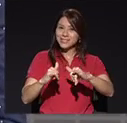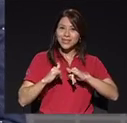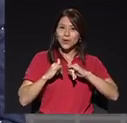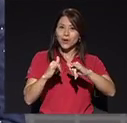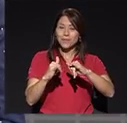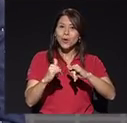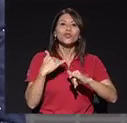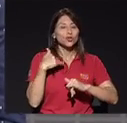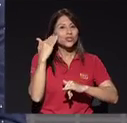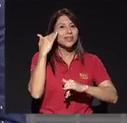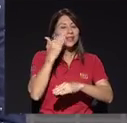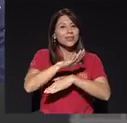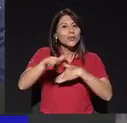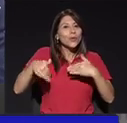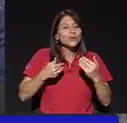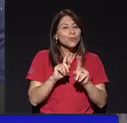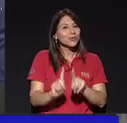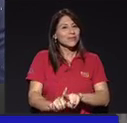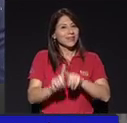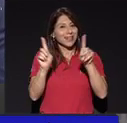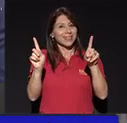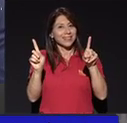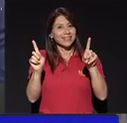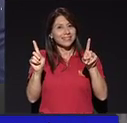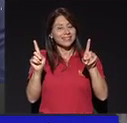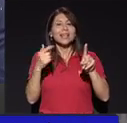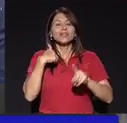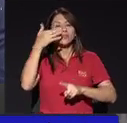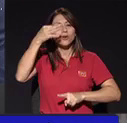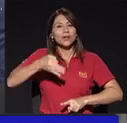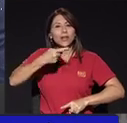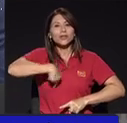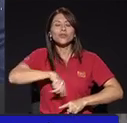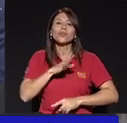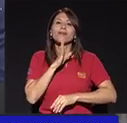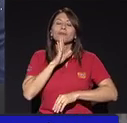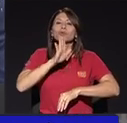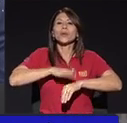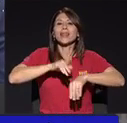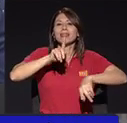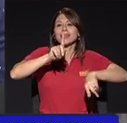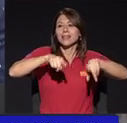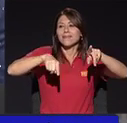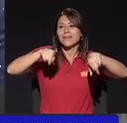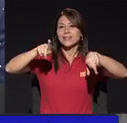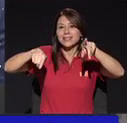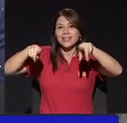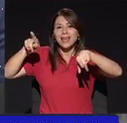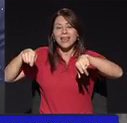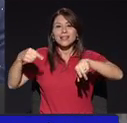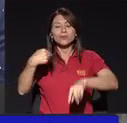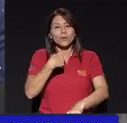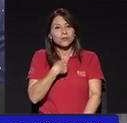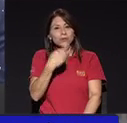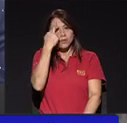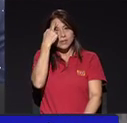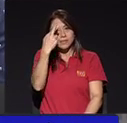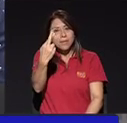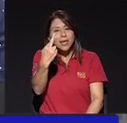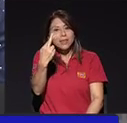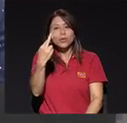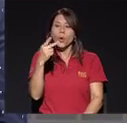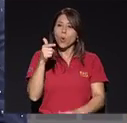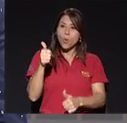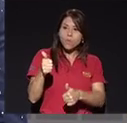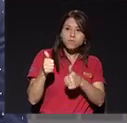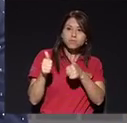todos somos diferentes. Yo creo que el reto, cuando empezamos a hablar de diversidad, es cuando yo respeto y